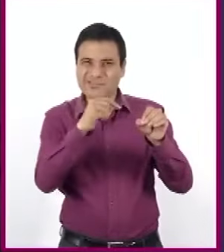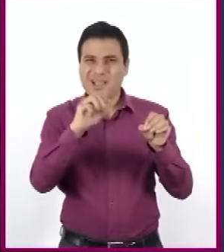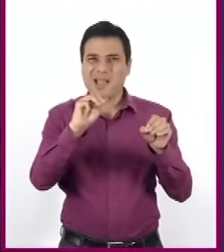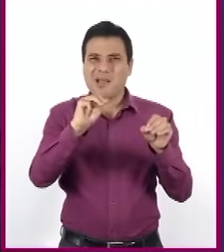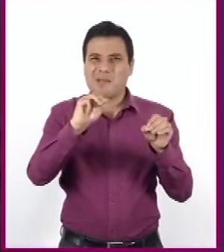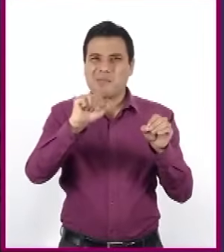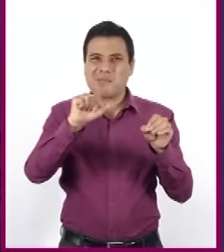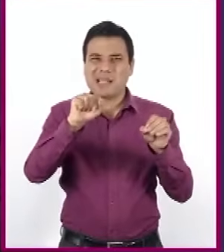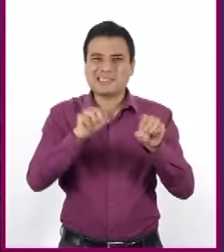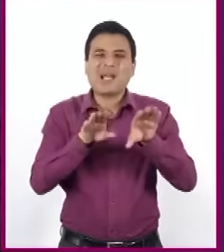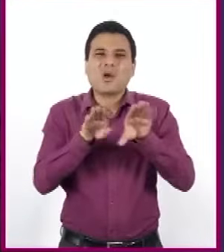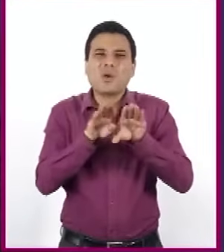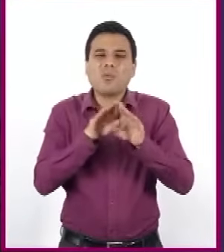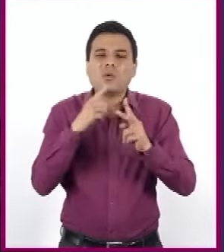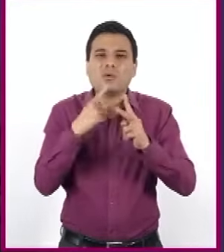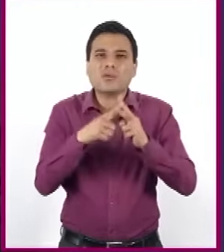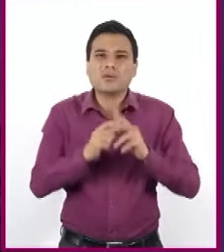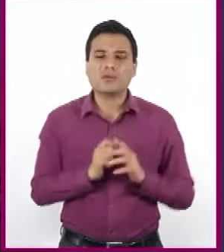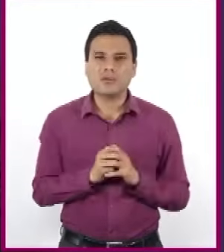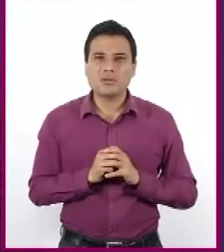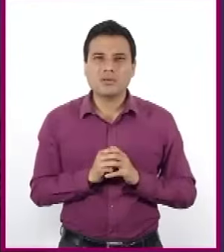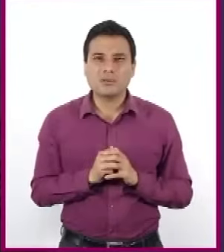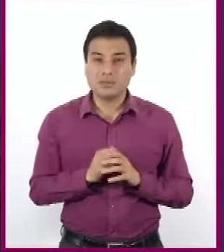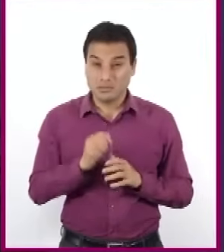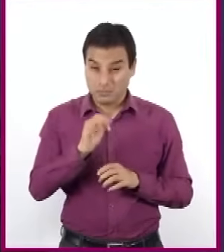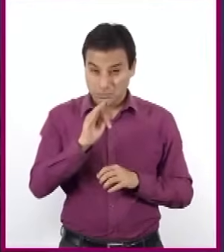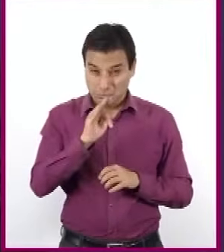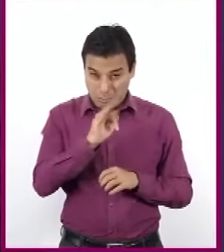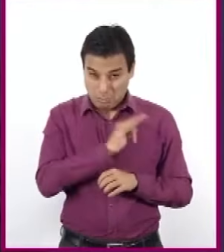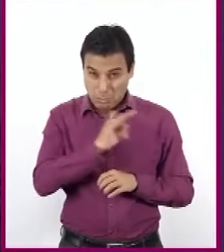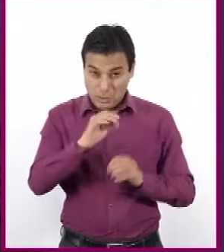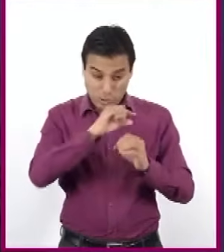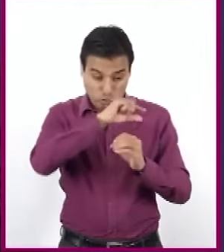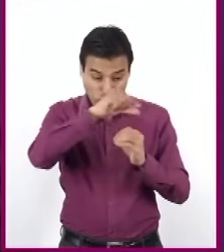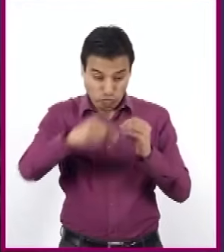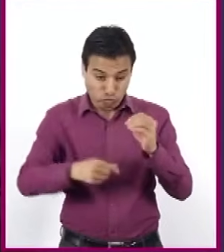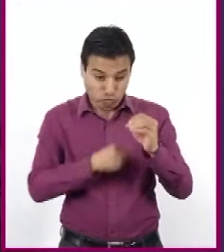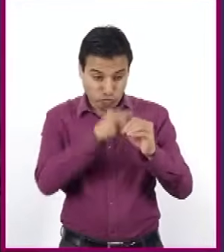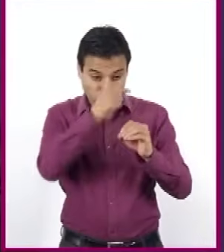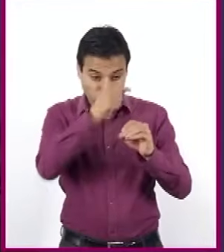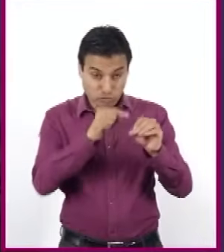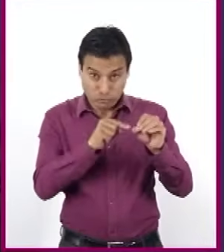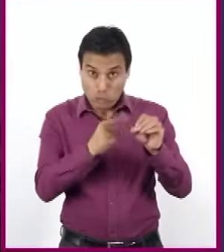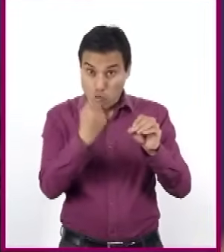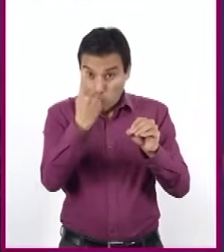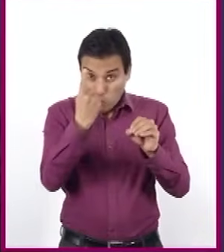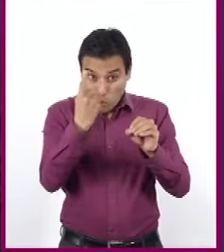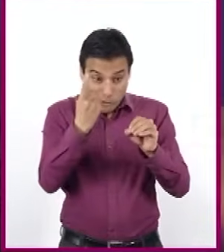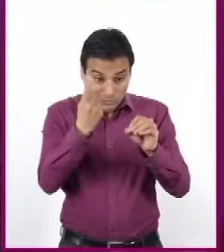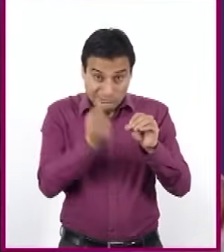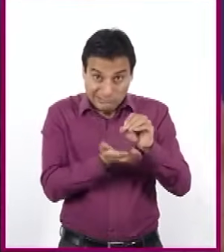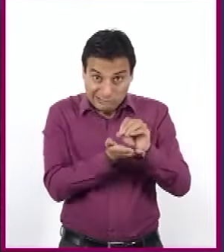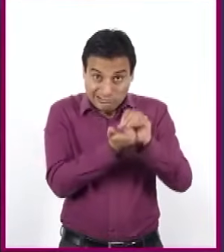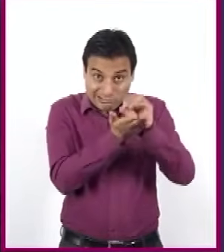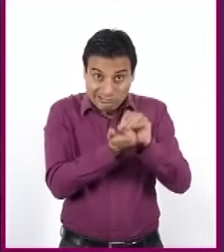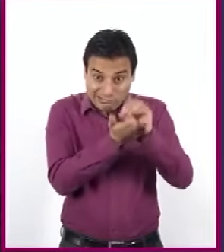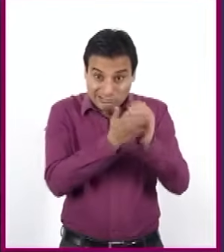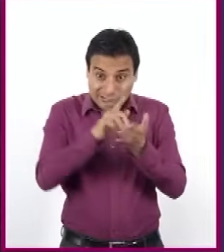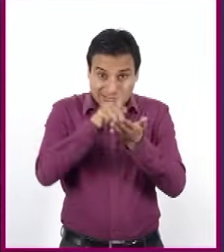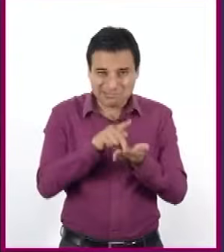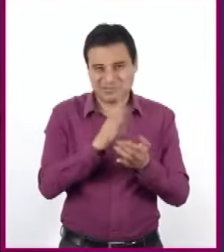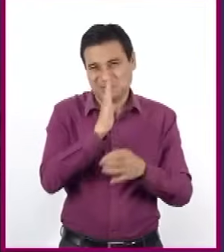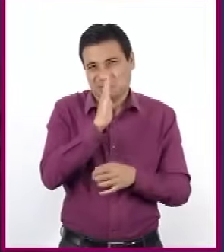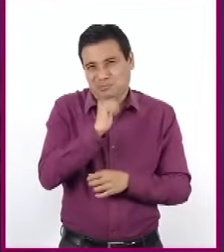el ejemplo con el arroz, no podemos obtener el valor de la magnitud de la masa de un solo átomo, pues es extremadamente